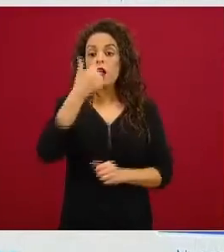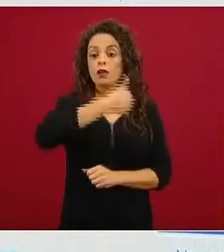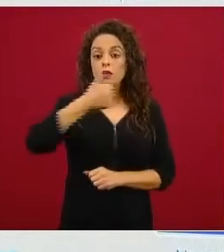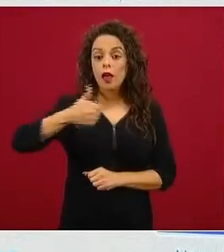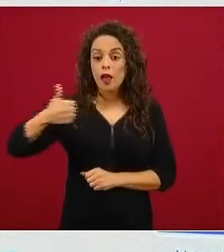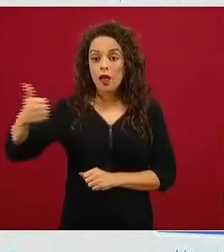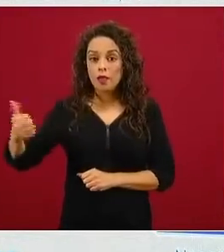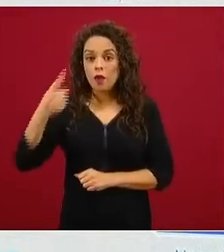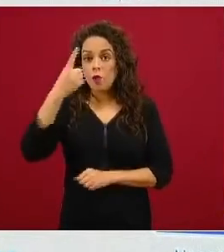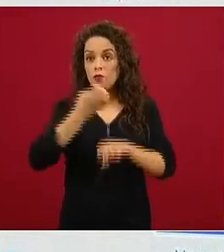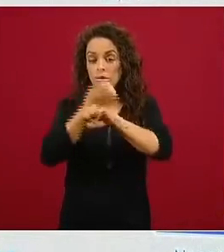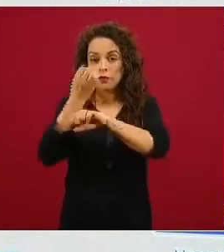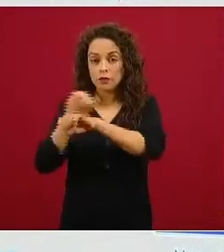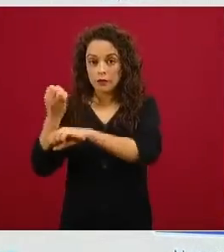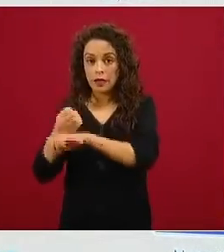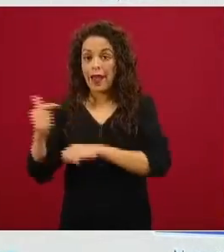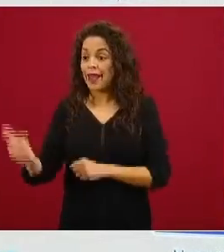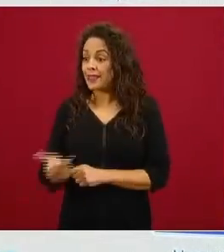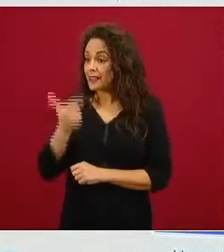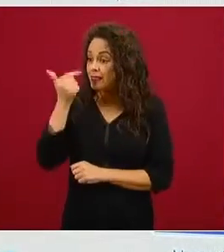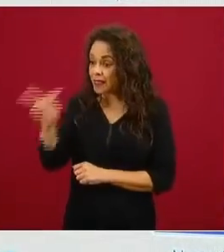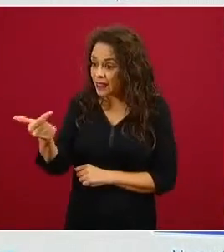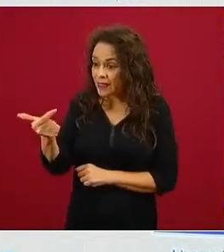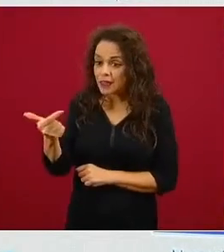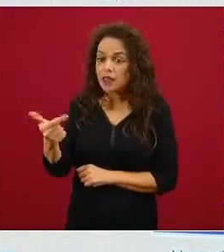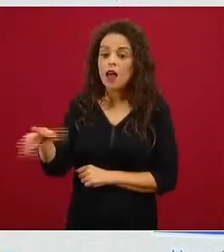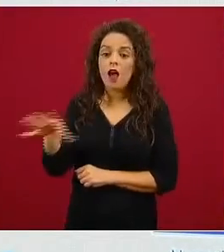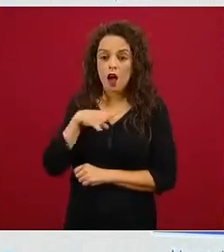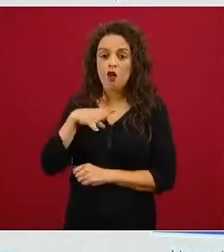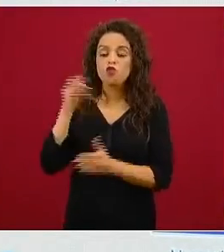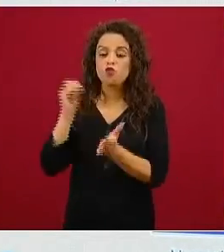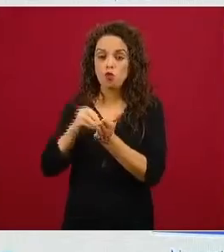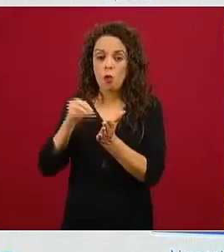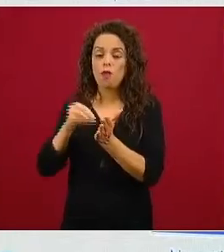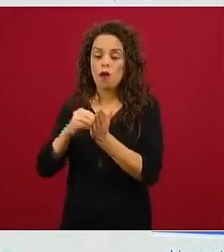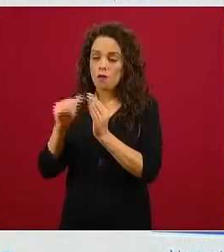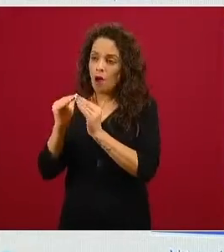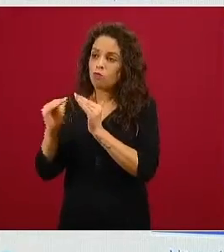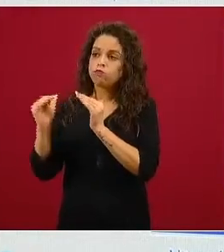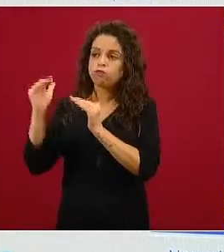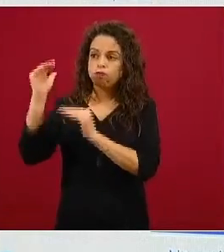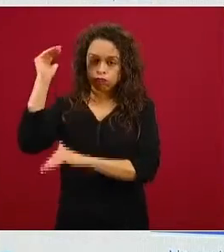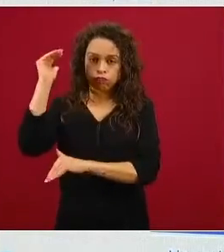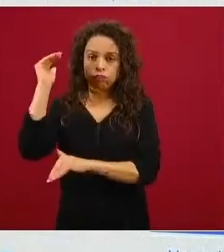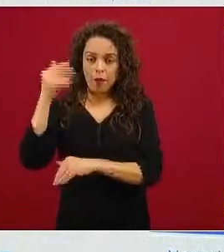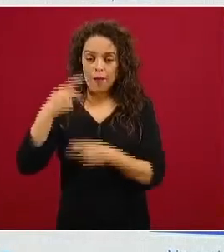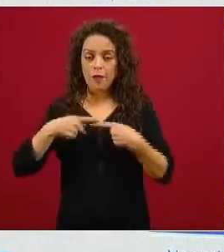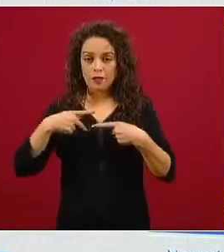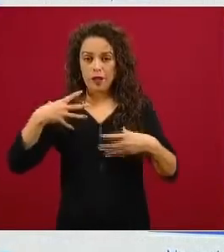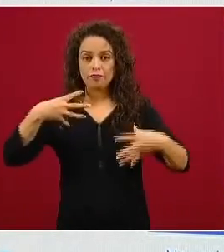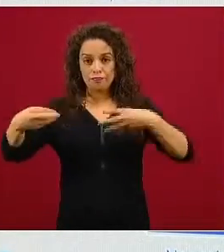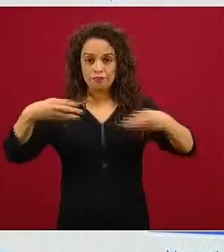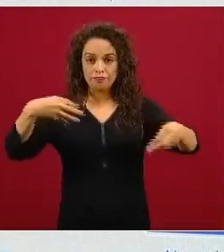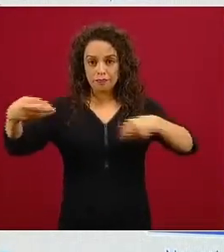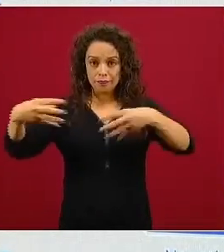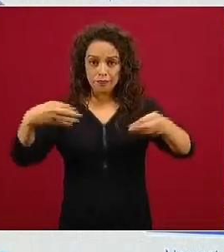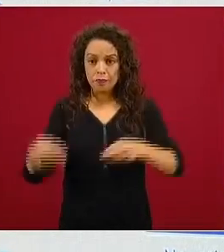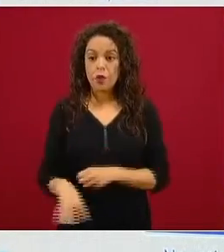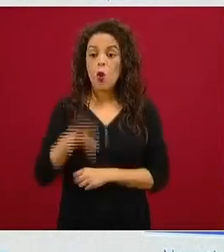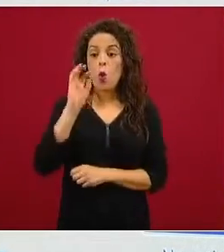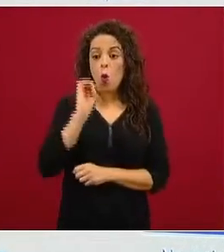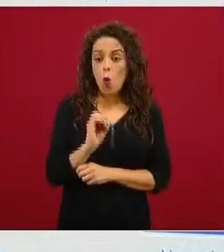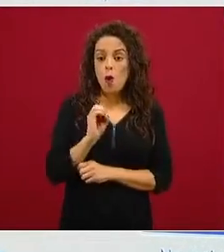de la reducción de la transmisión y completamos ya 7 semanas continuas de un descenso